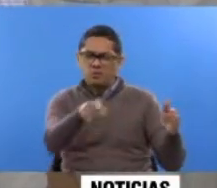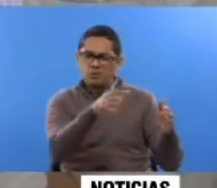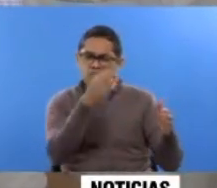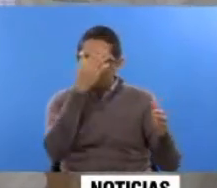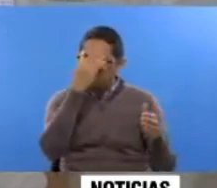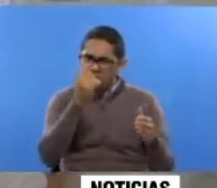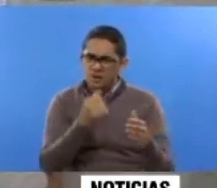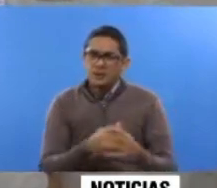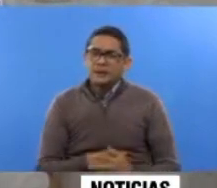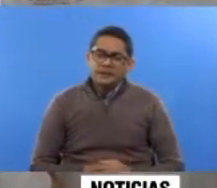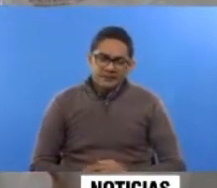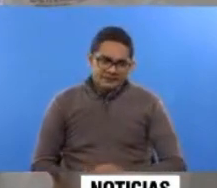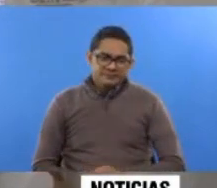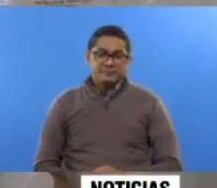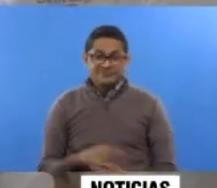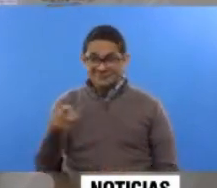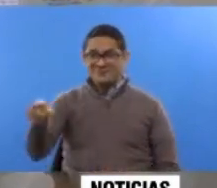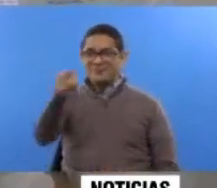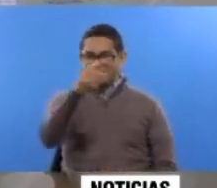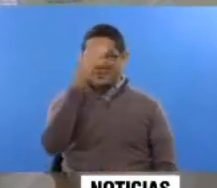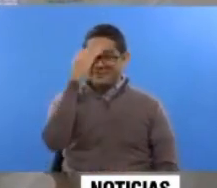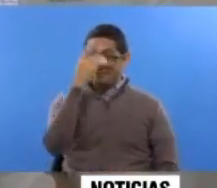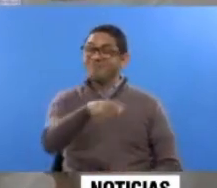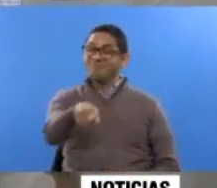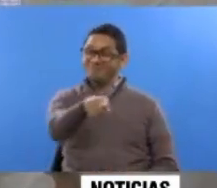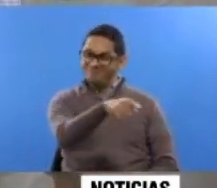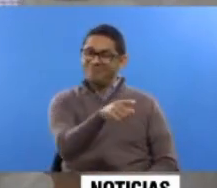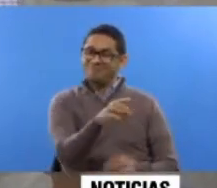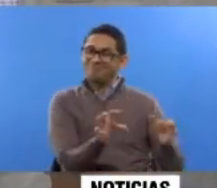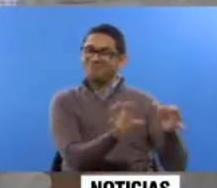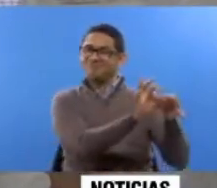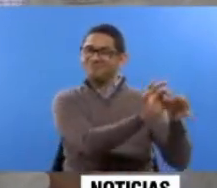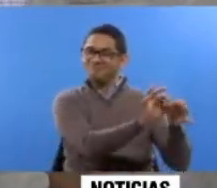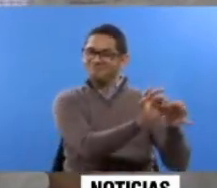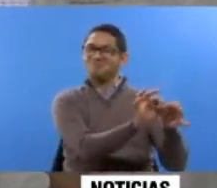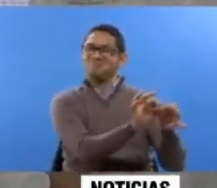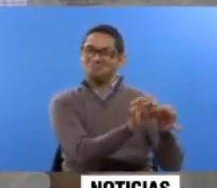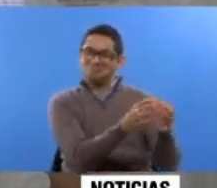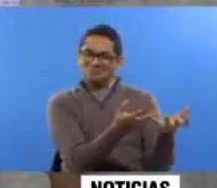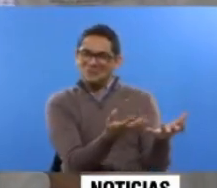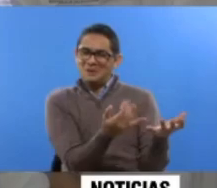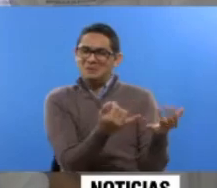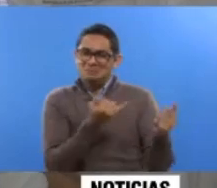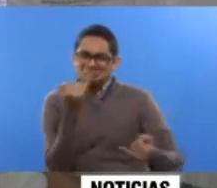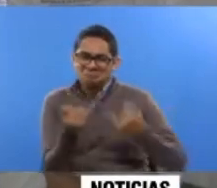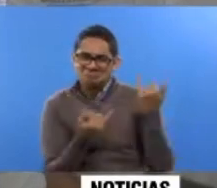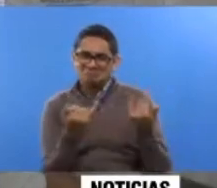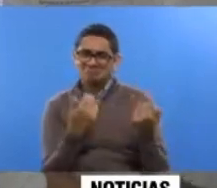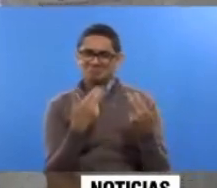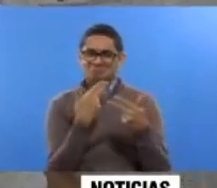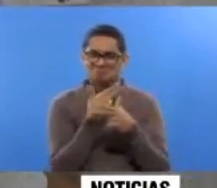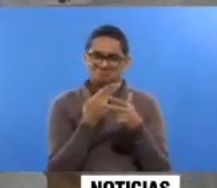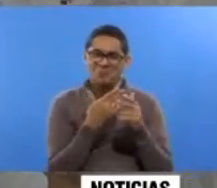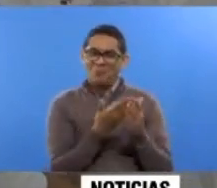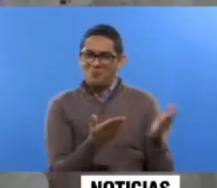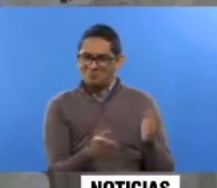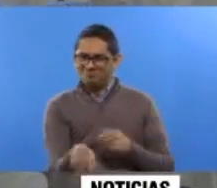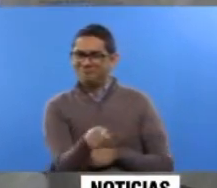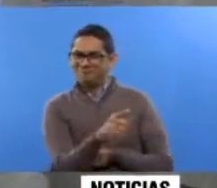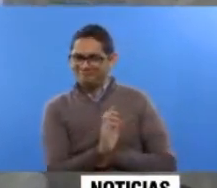Ustedes saben perfectamente muy bien a qué están vinculados la mayoría de estos asesinatos. Recuerden que el año